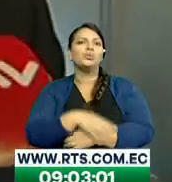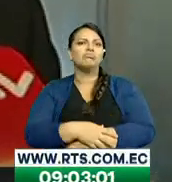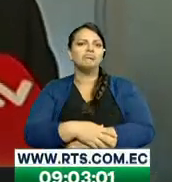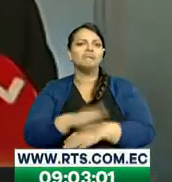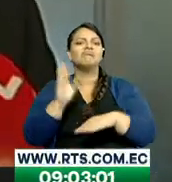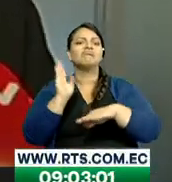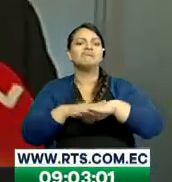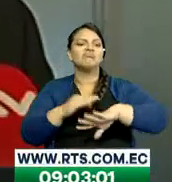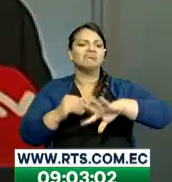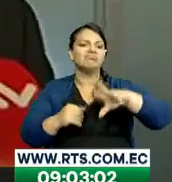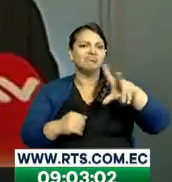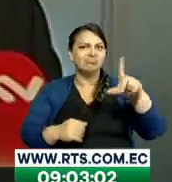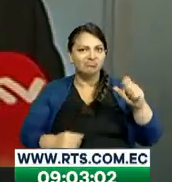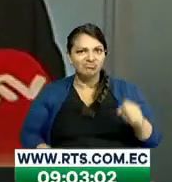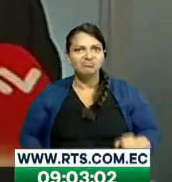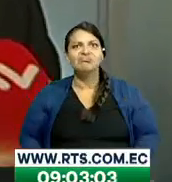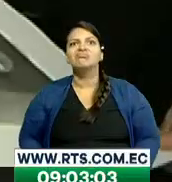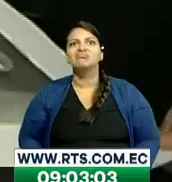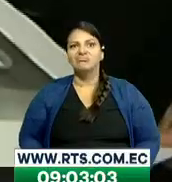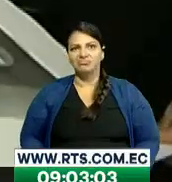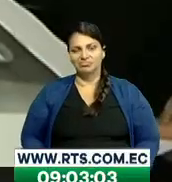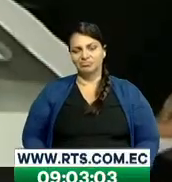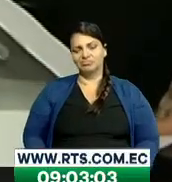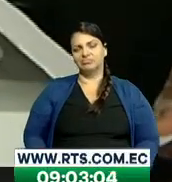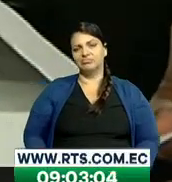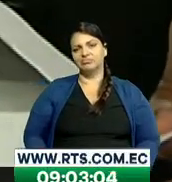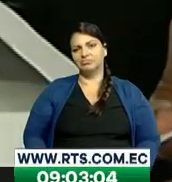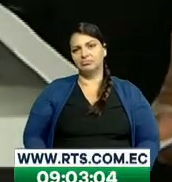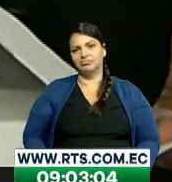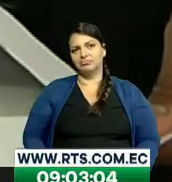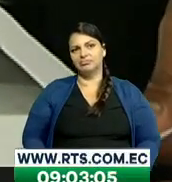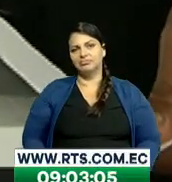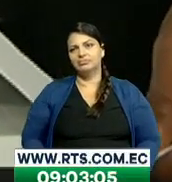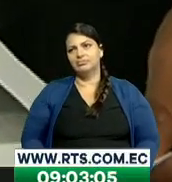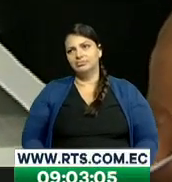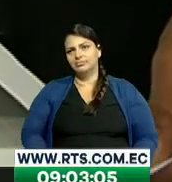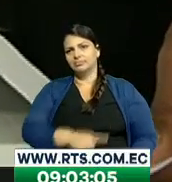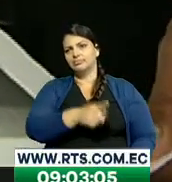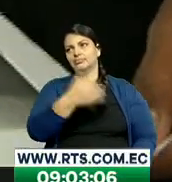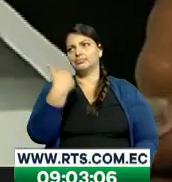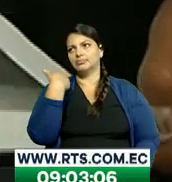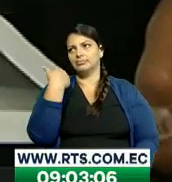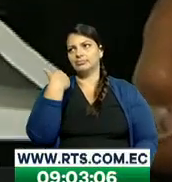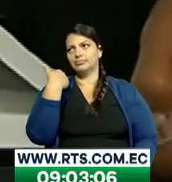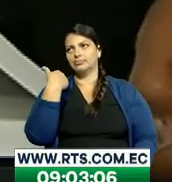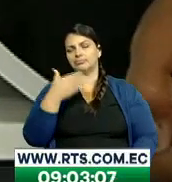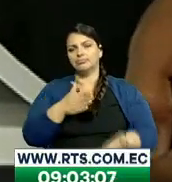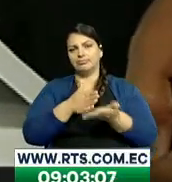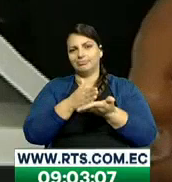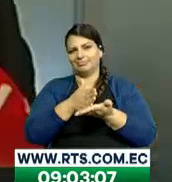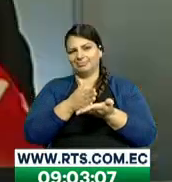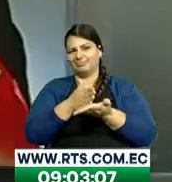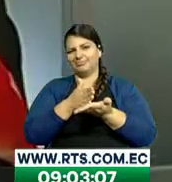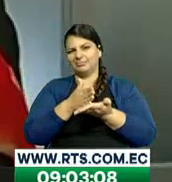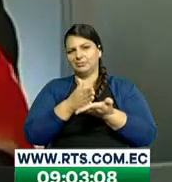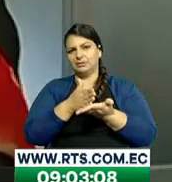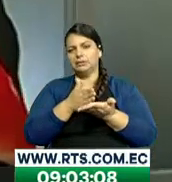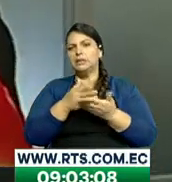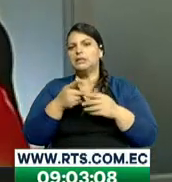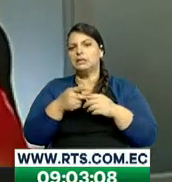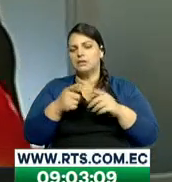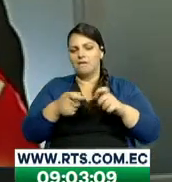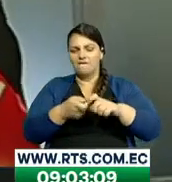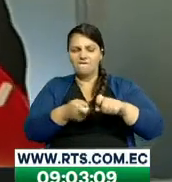20 detenciones, 21 con el día de hoy. La cizalla, tenía en su poder una cizalla, que es con la que procede a abrir las